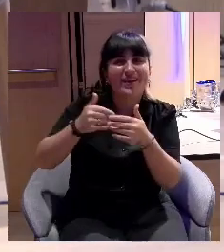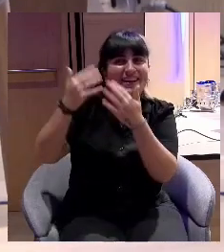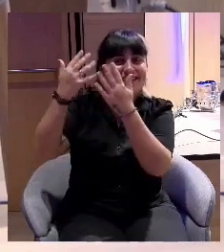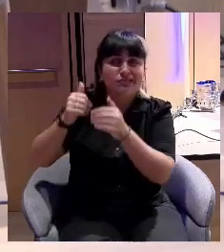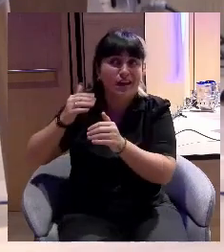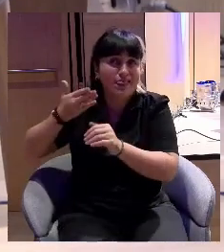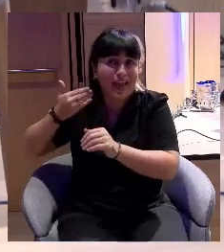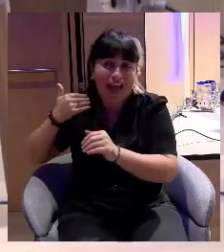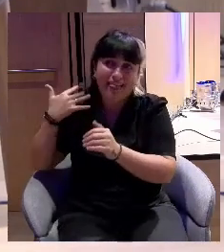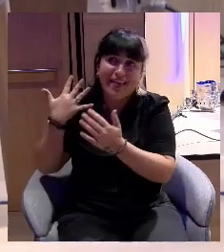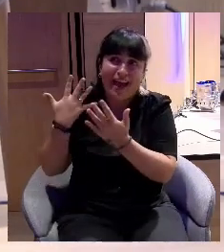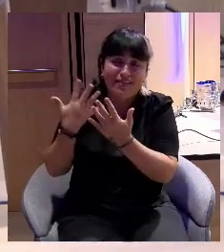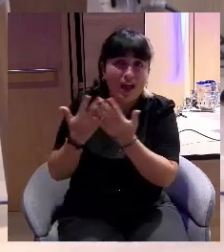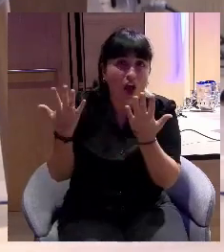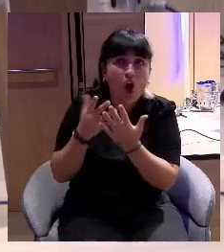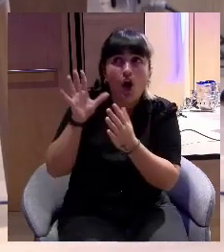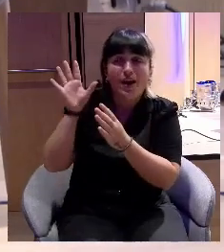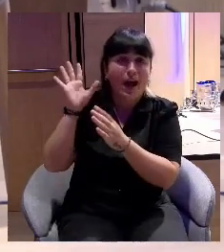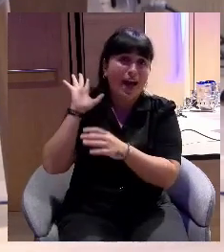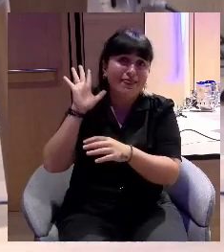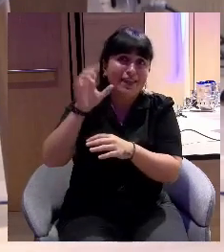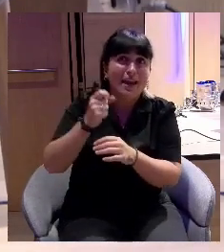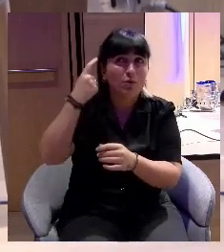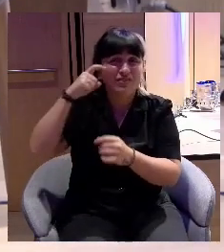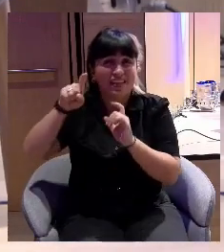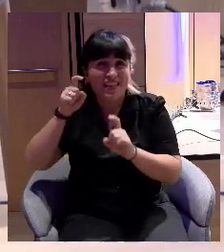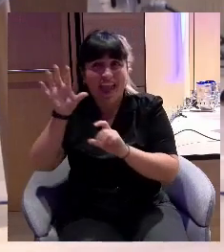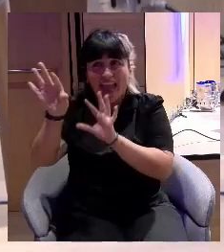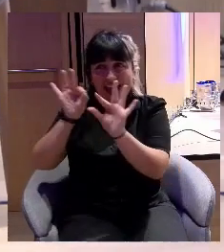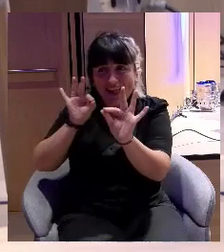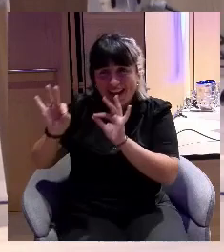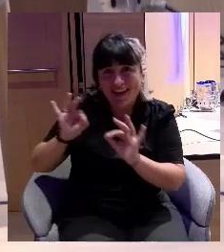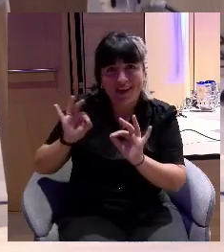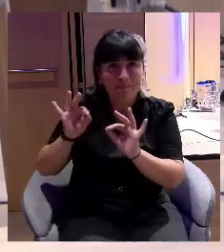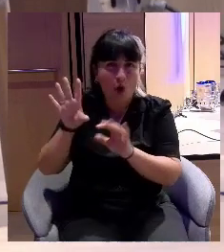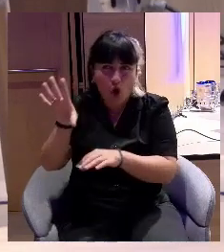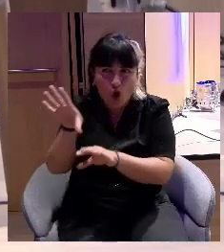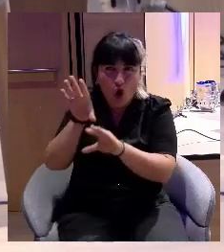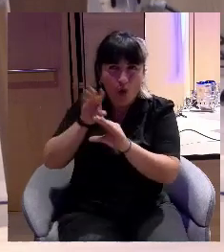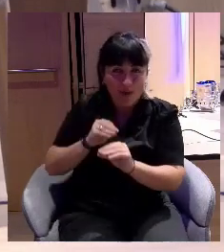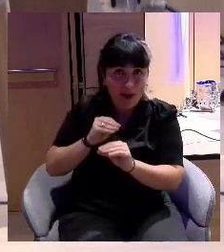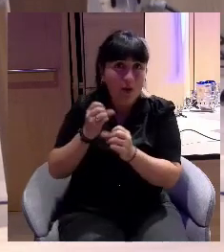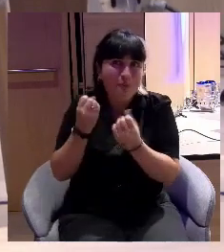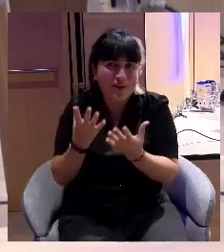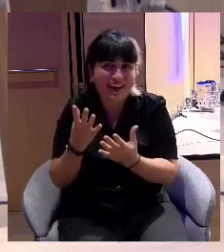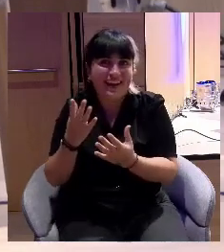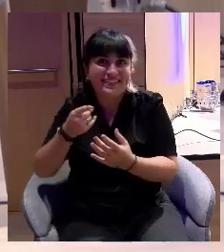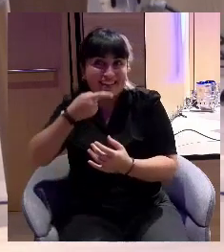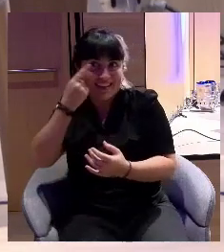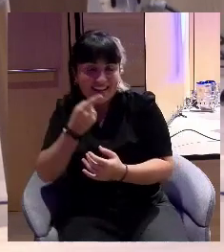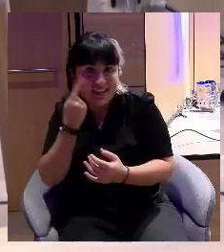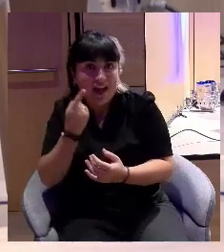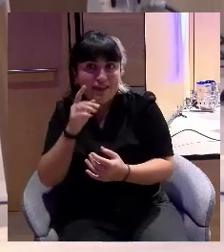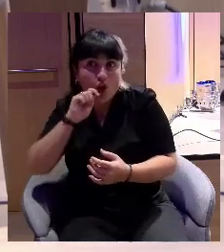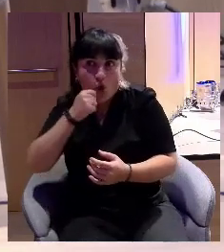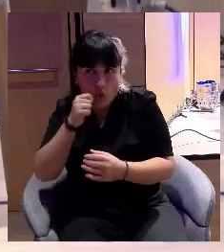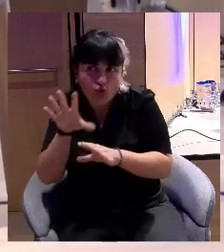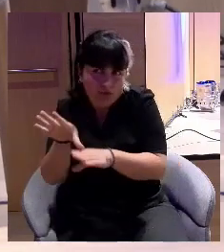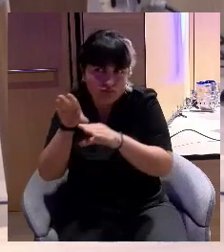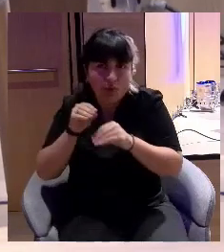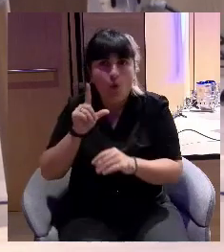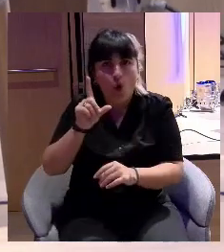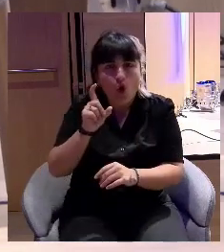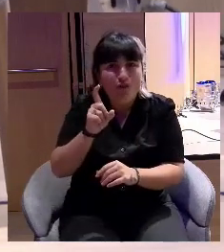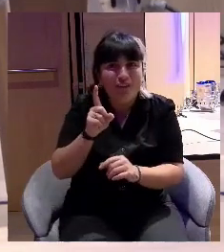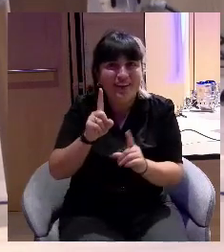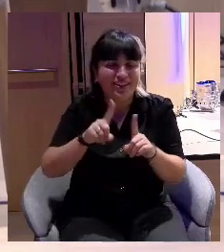antes, elegimos los que nos parecía mejor de acuerdo al contexto y lo vamos a seguir haciendo y esperemos que otros lo hagan con nuestro proyecto y ahí entonces